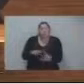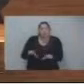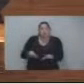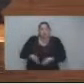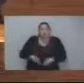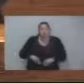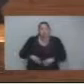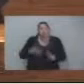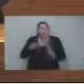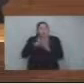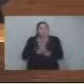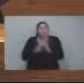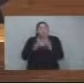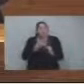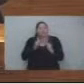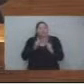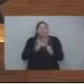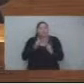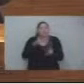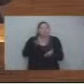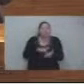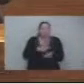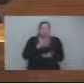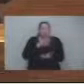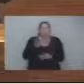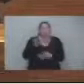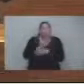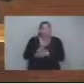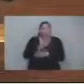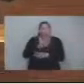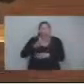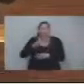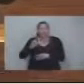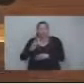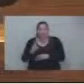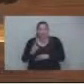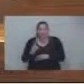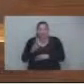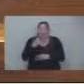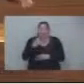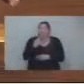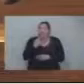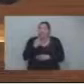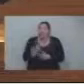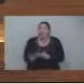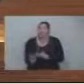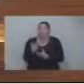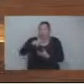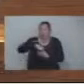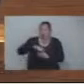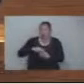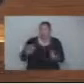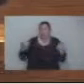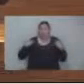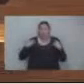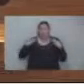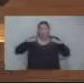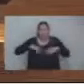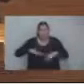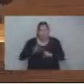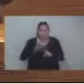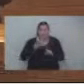la discusión en los términos que ha planteado el portavoz de UPyD, que dice que ya no incluye ni la inmunidad ni la inviolabilidad. Y